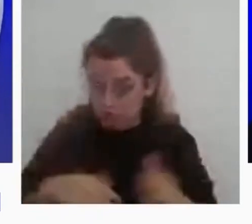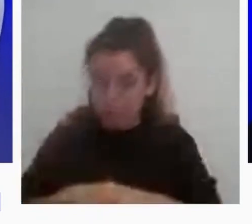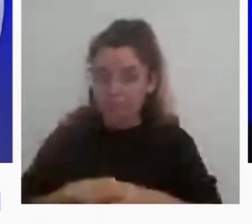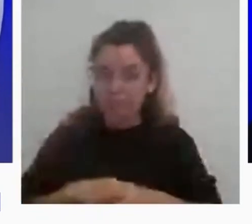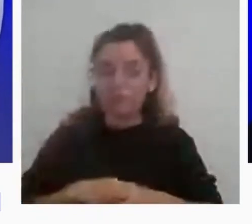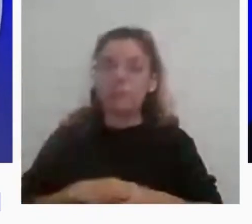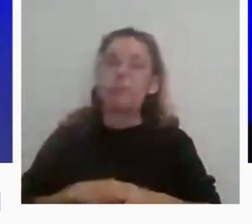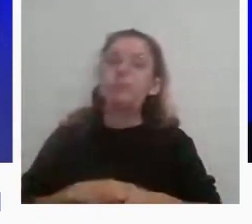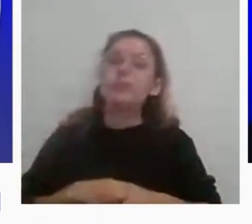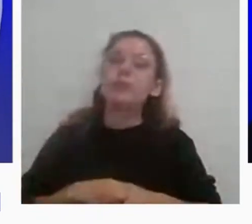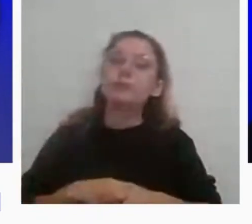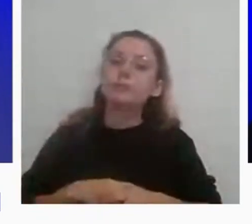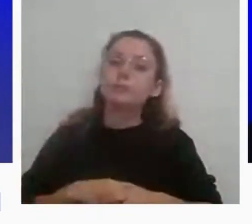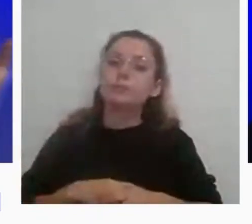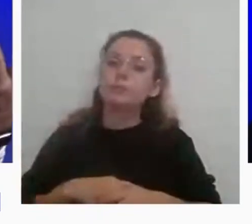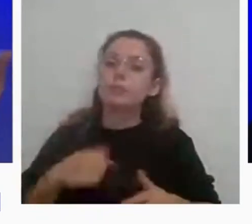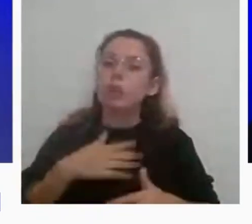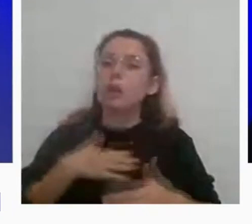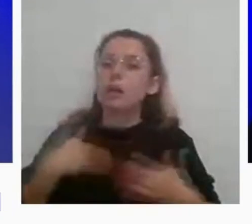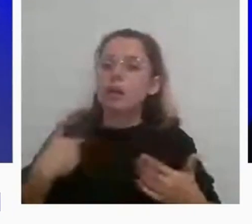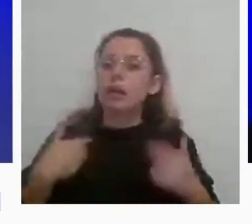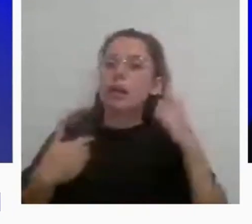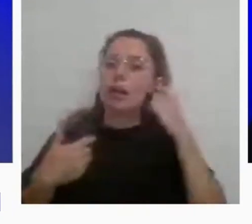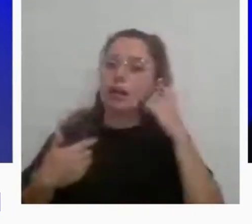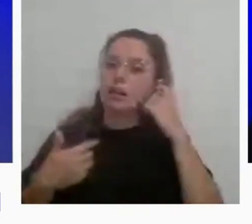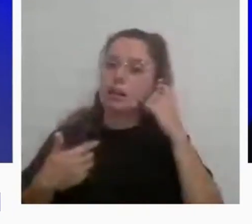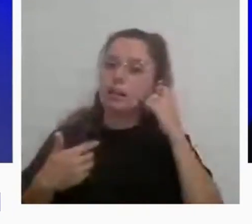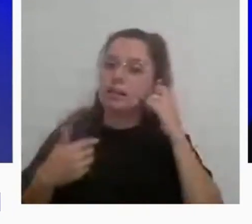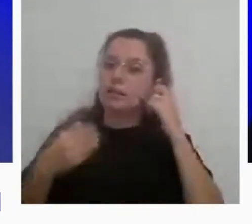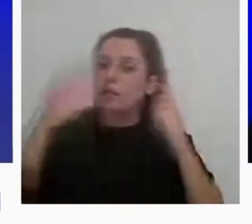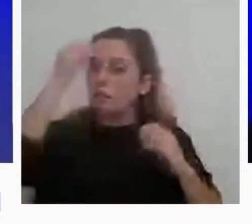ese afán de que siempre he tenido, de que mi primera empresa la monté con 14 años en la